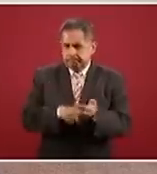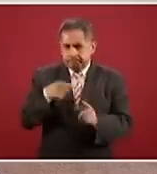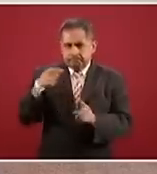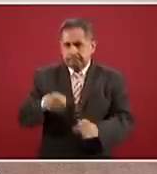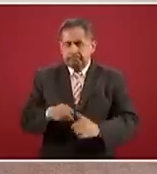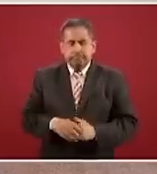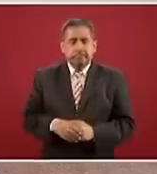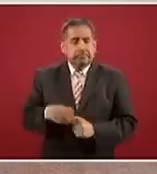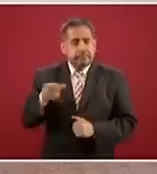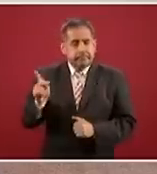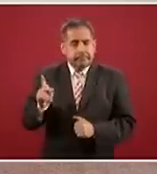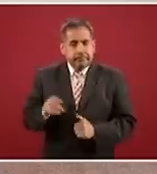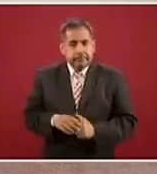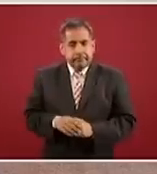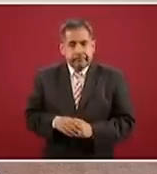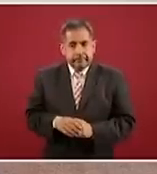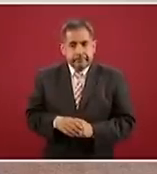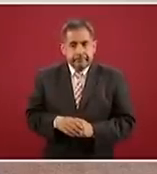sentido. Pero